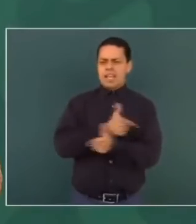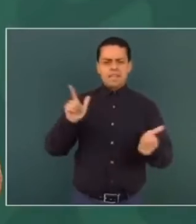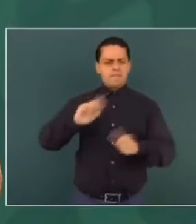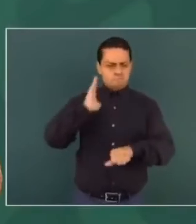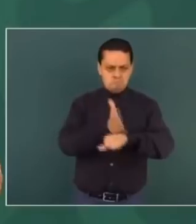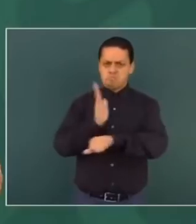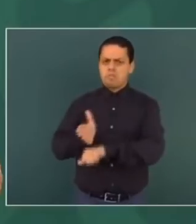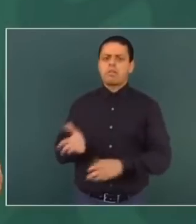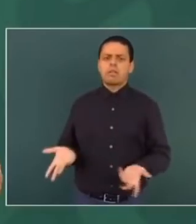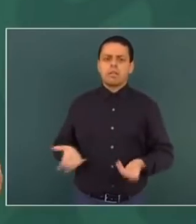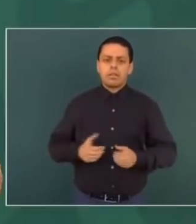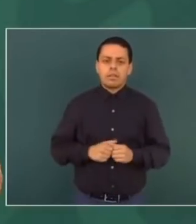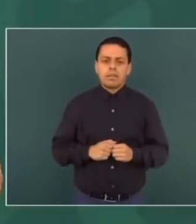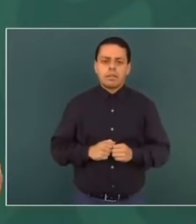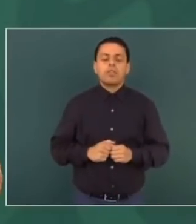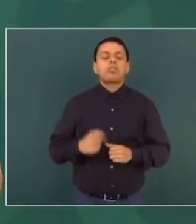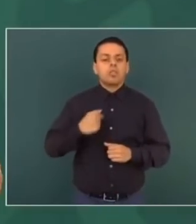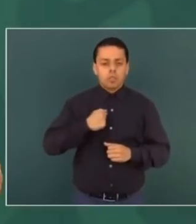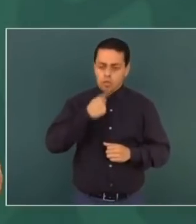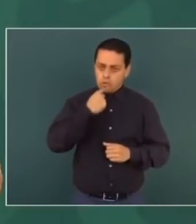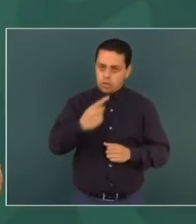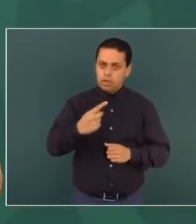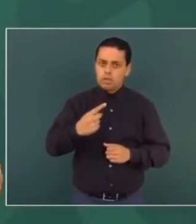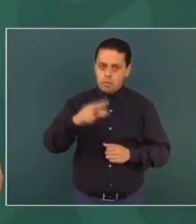Lo he venido sosteniendo.